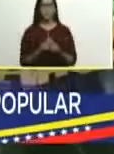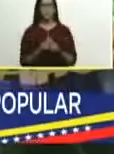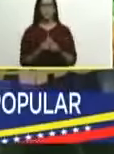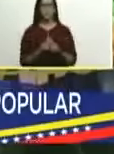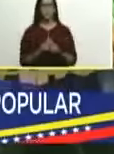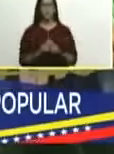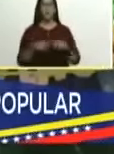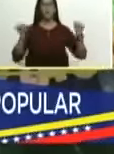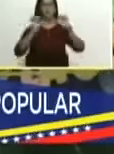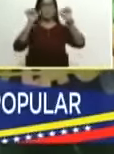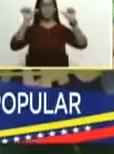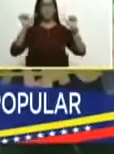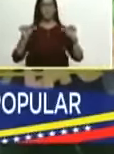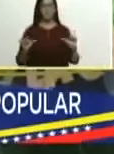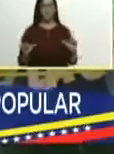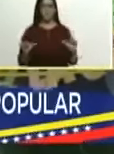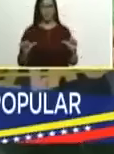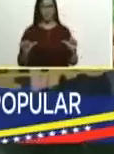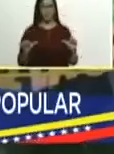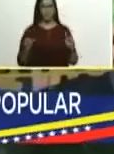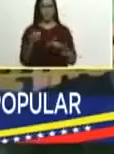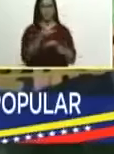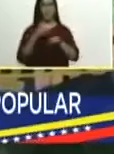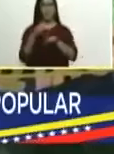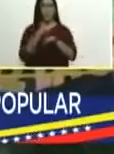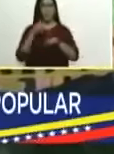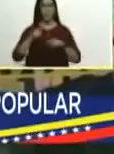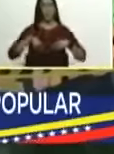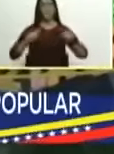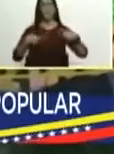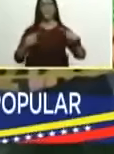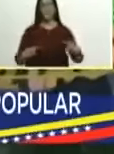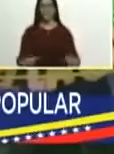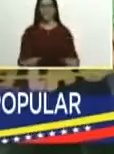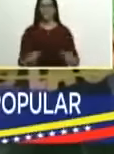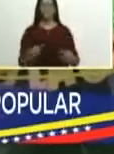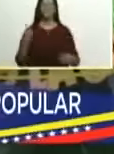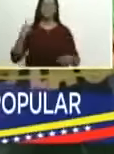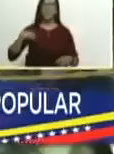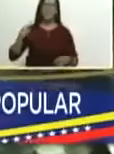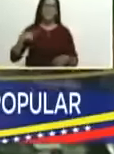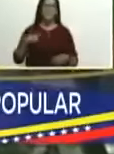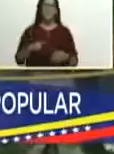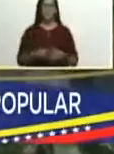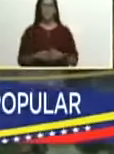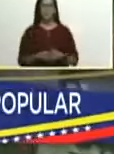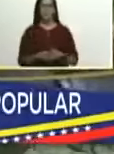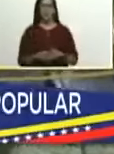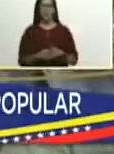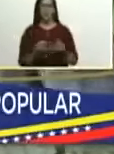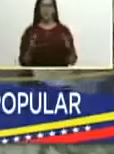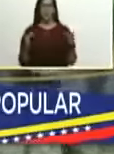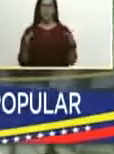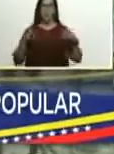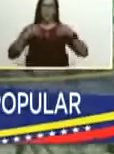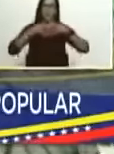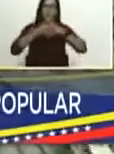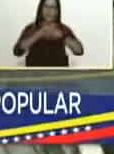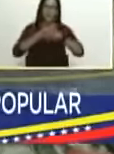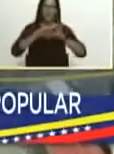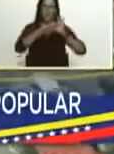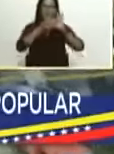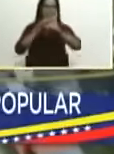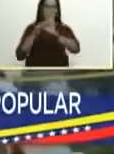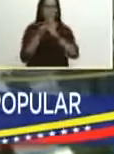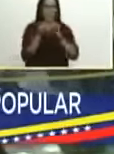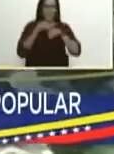un sistema de gobierno popular que tiene que engranar, que tiene